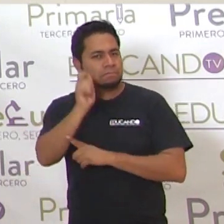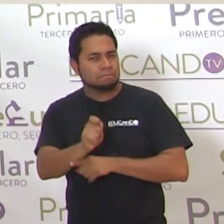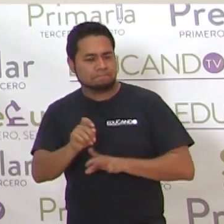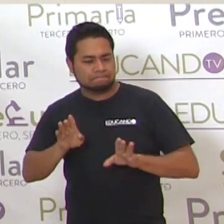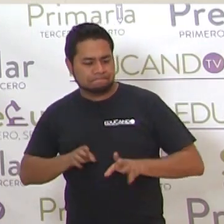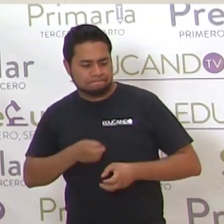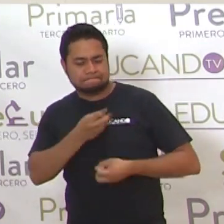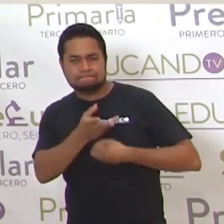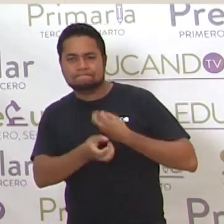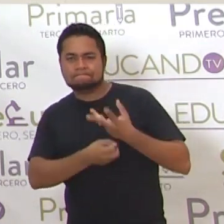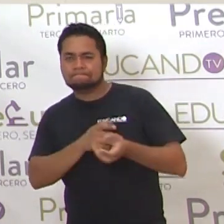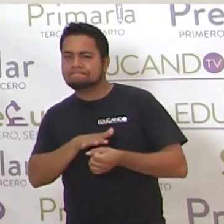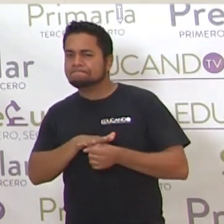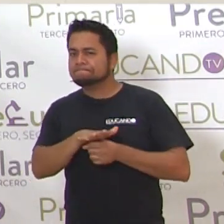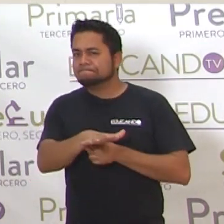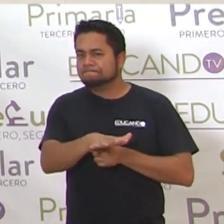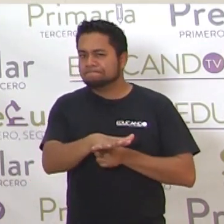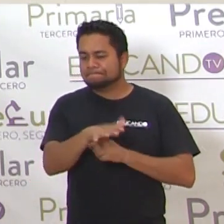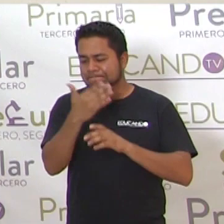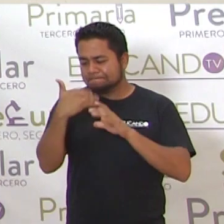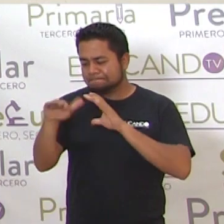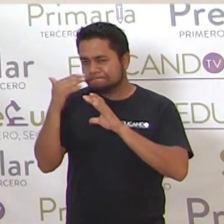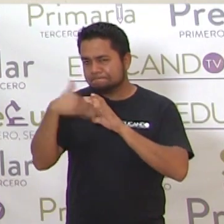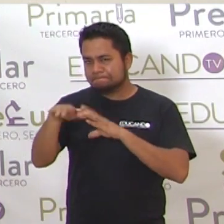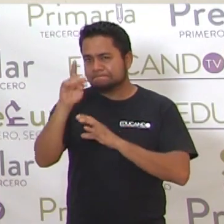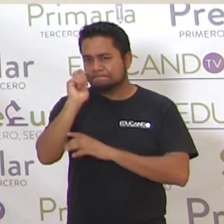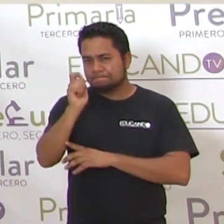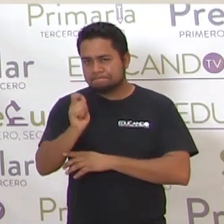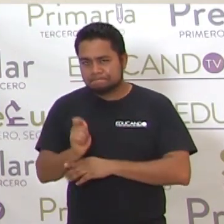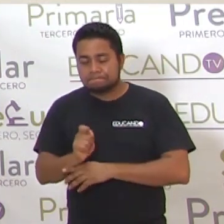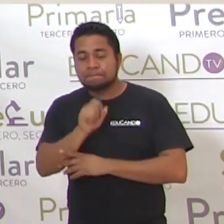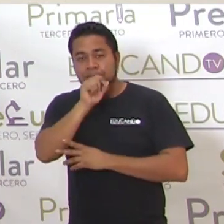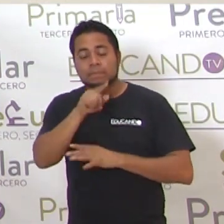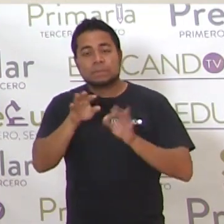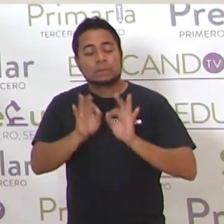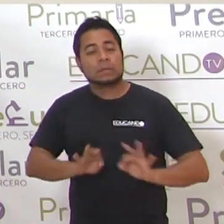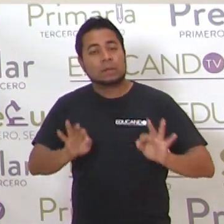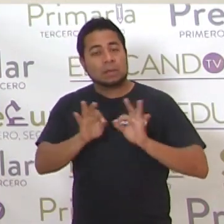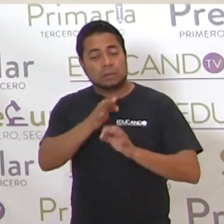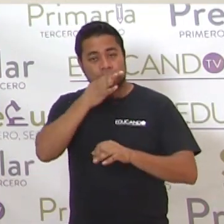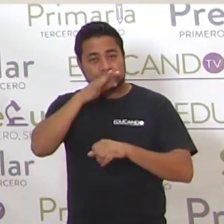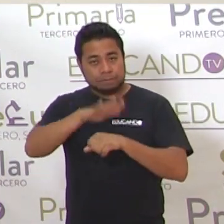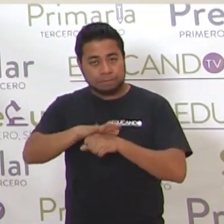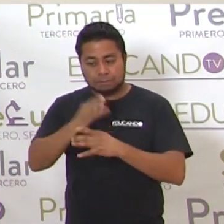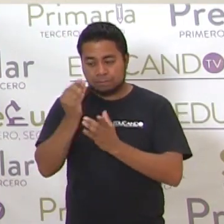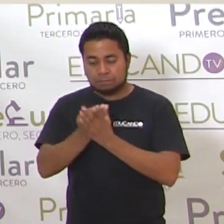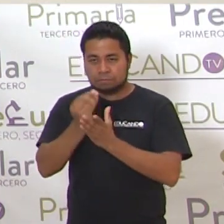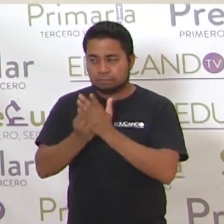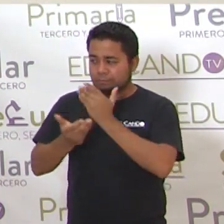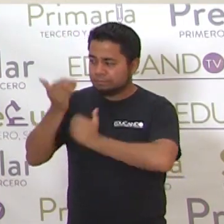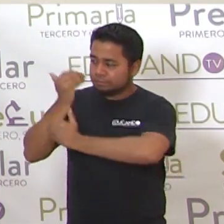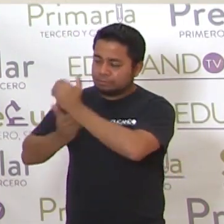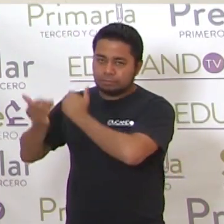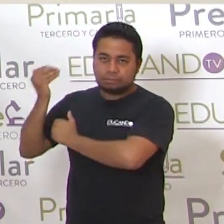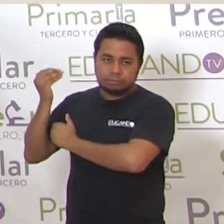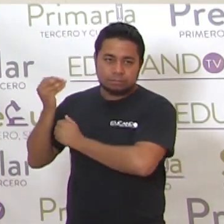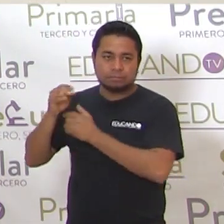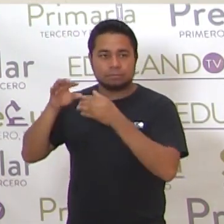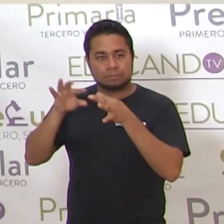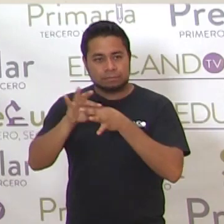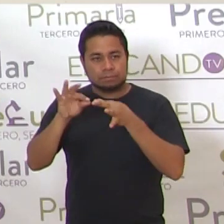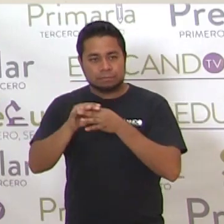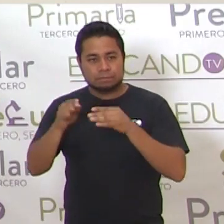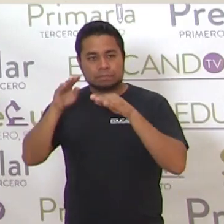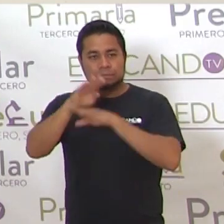caracterizaban a lo que es el correo electrónico importante también definir que en las sesiones pasadas hablamos de lo que era la